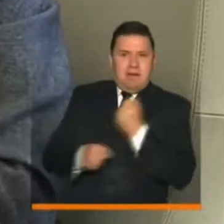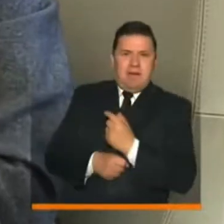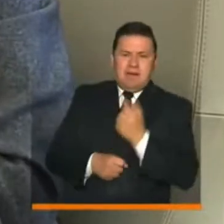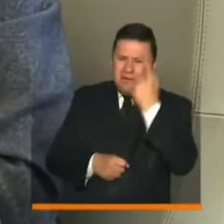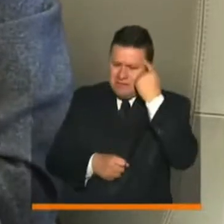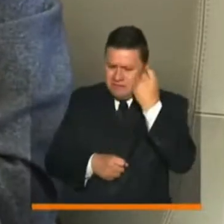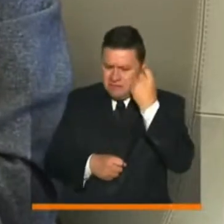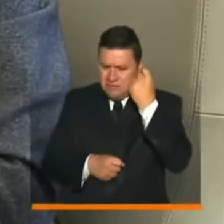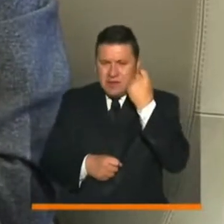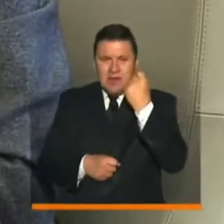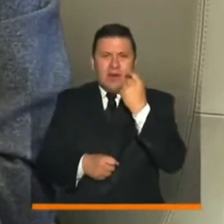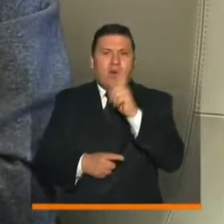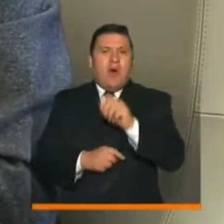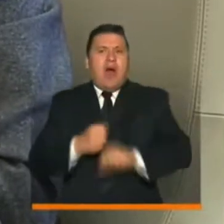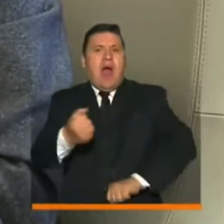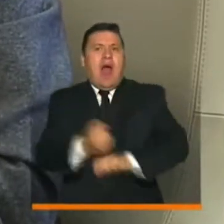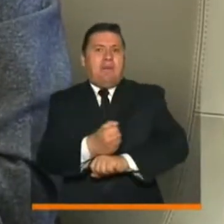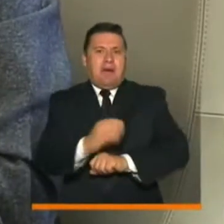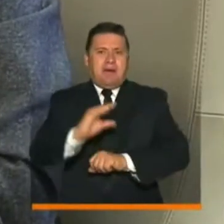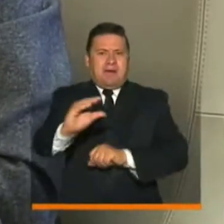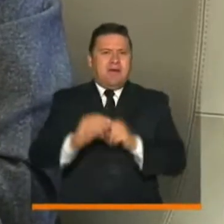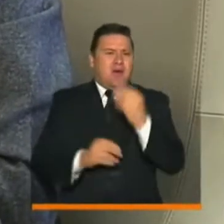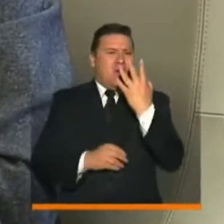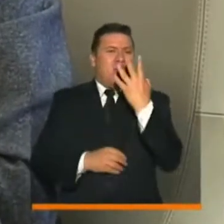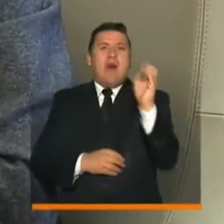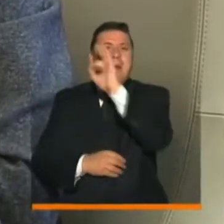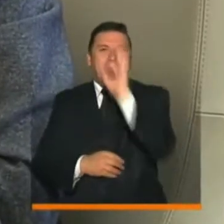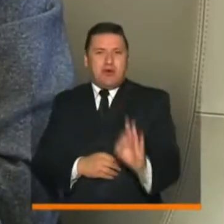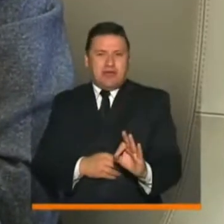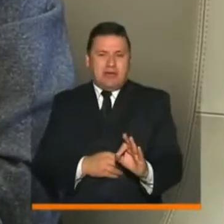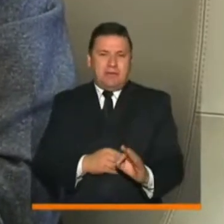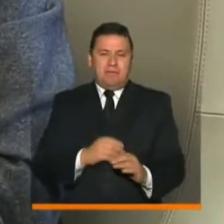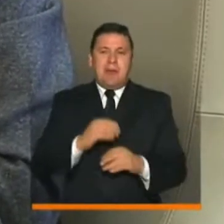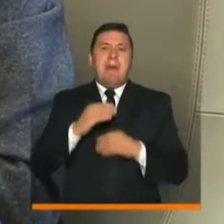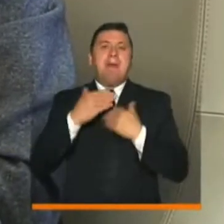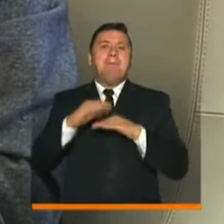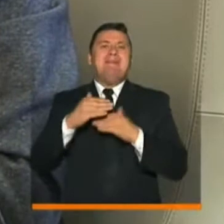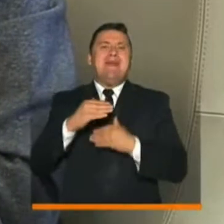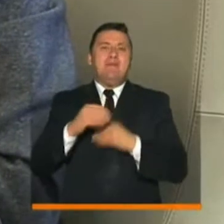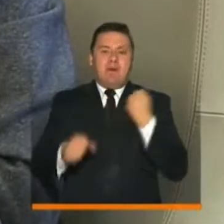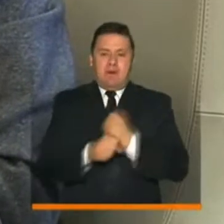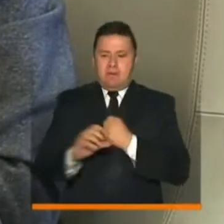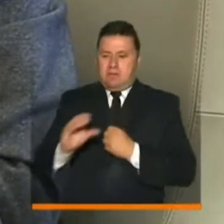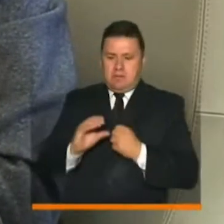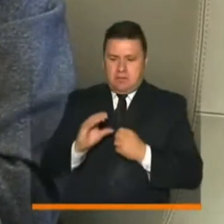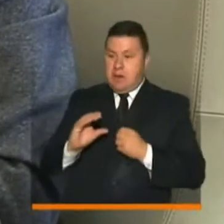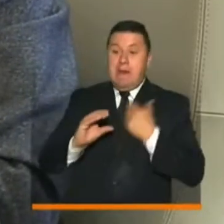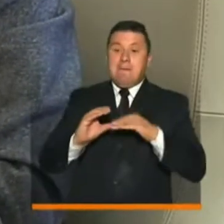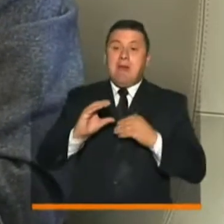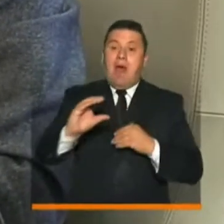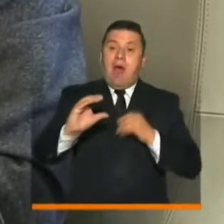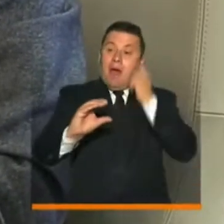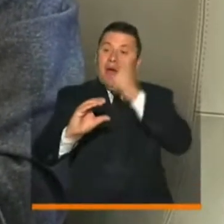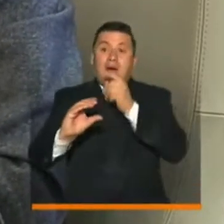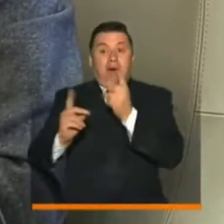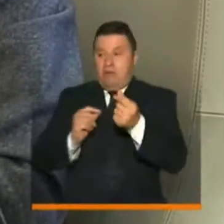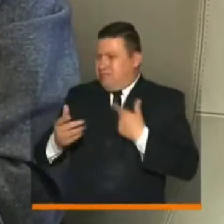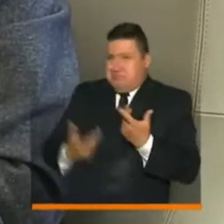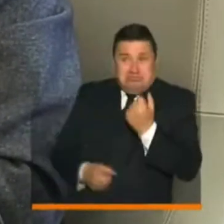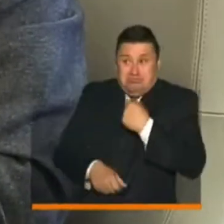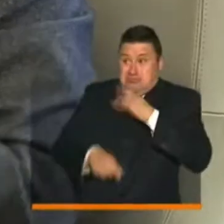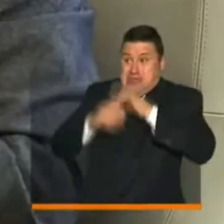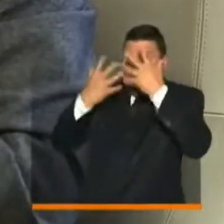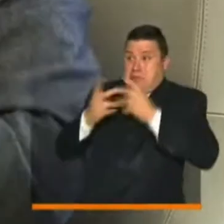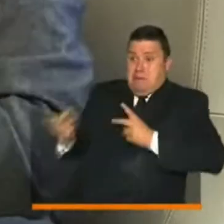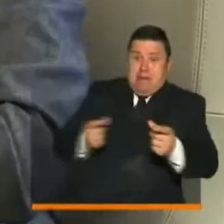del subsidio a la nómina con ese 40% de cada salario mínimo de los empleados formales del país, de las empresas en cabeza de personas